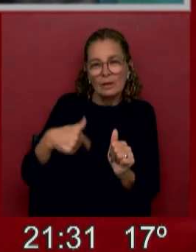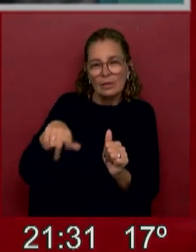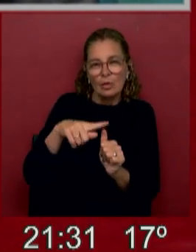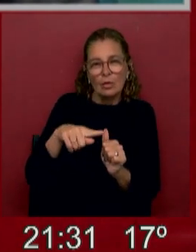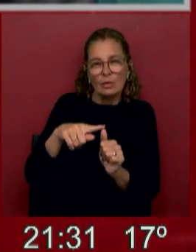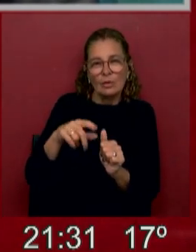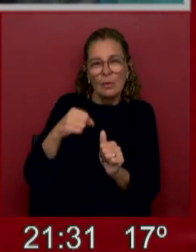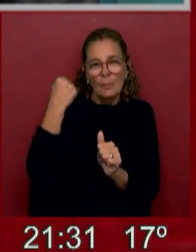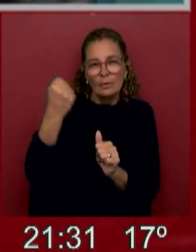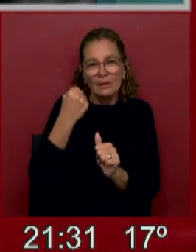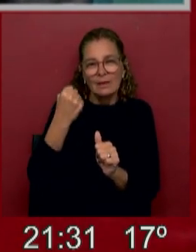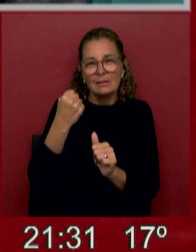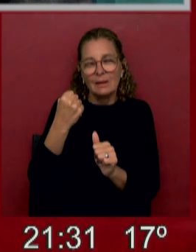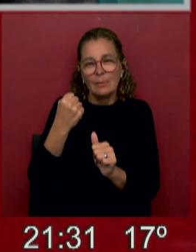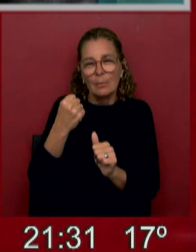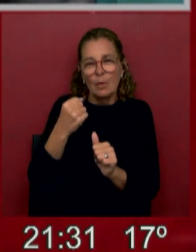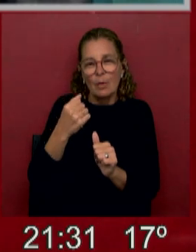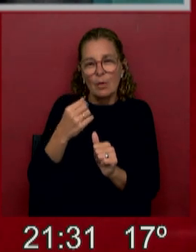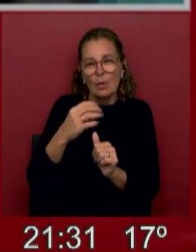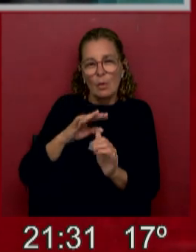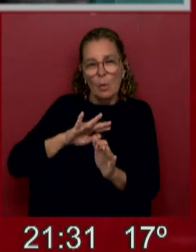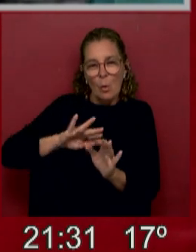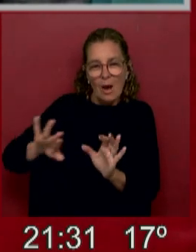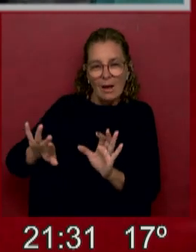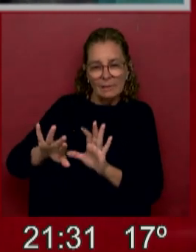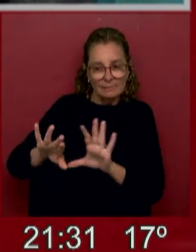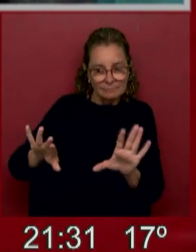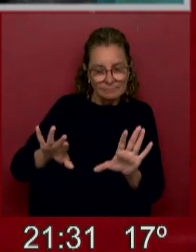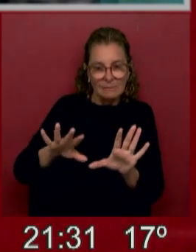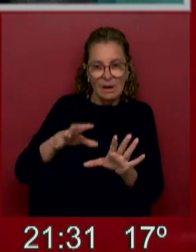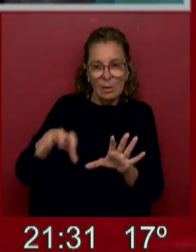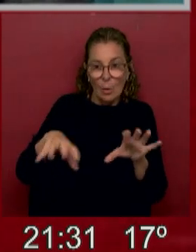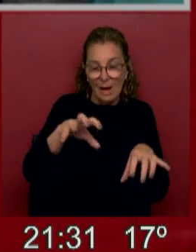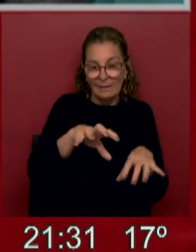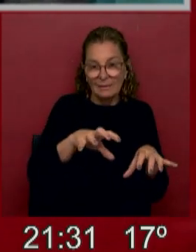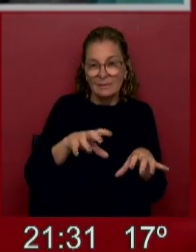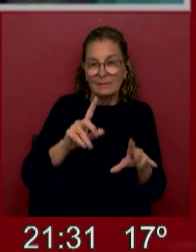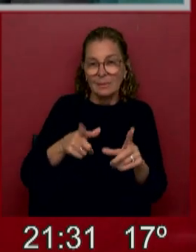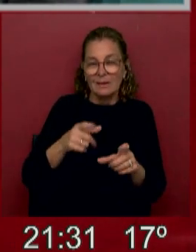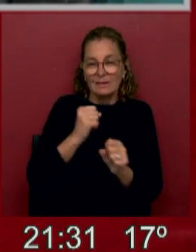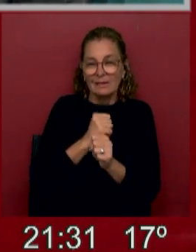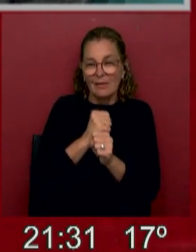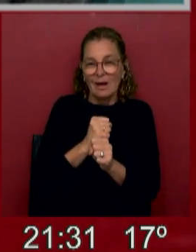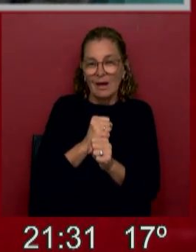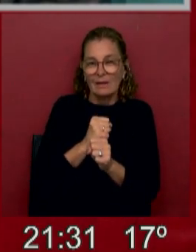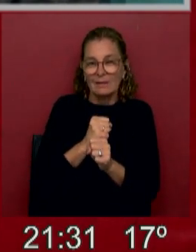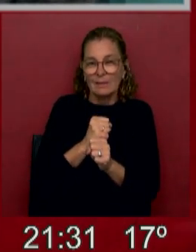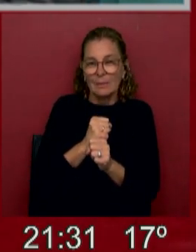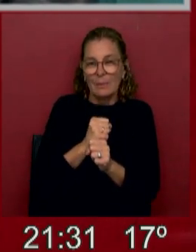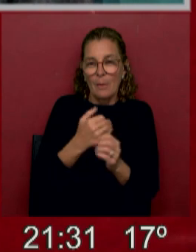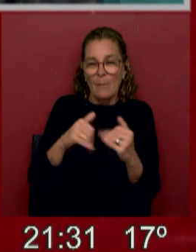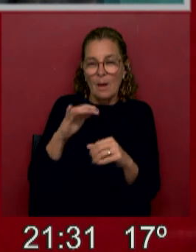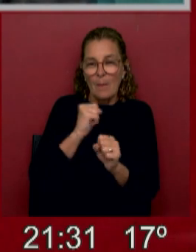y tratamos de darnos espacios creativos. Tal vez tratamos de trabajar más, lo más posible,